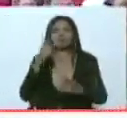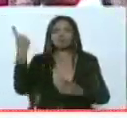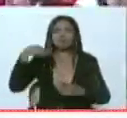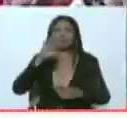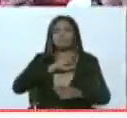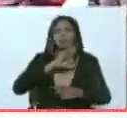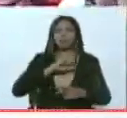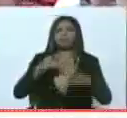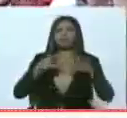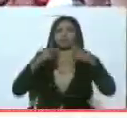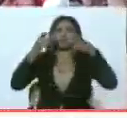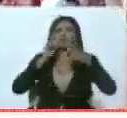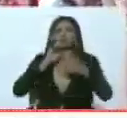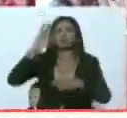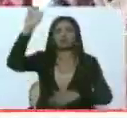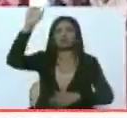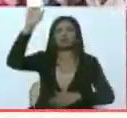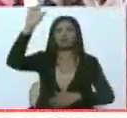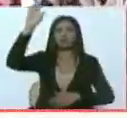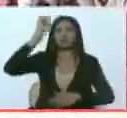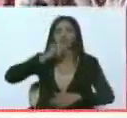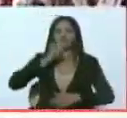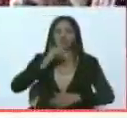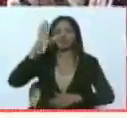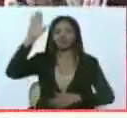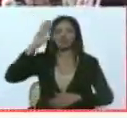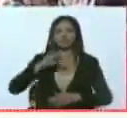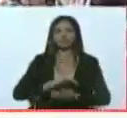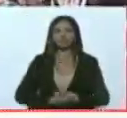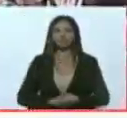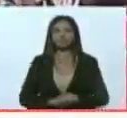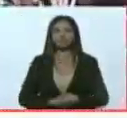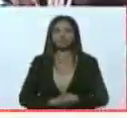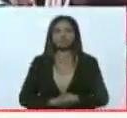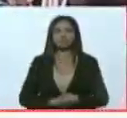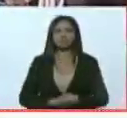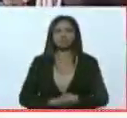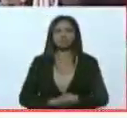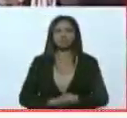carnet del Partido Socialista Unido de Venezuela.